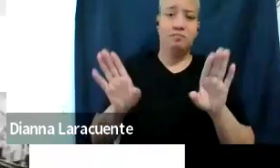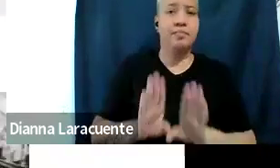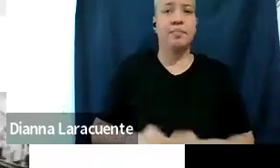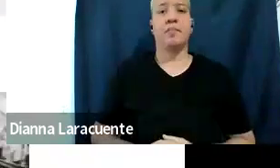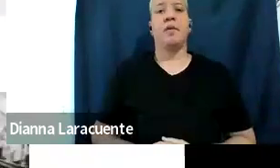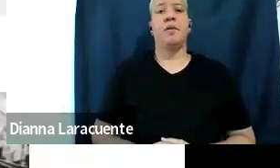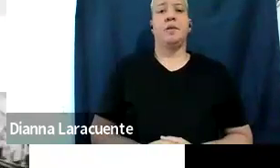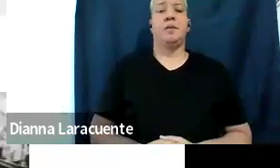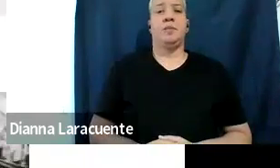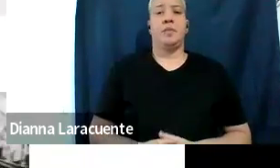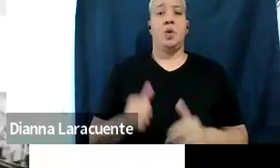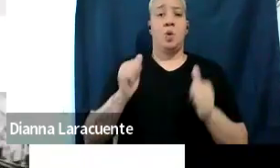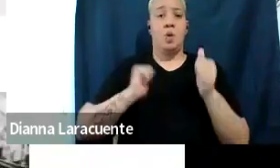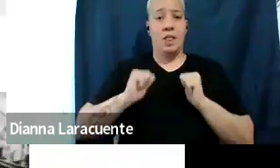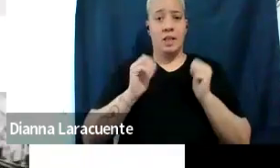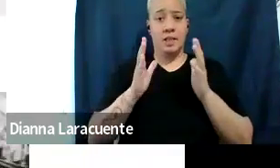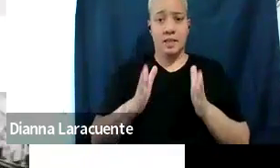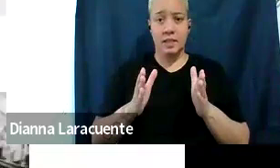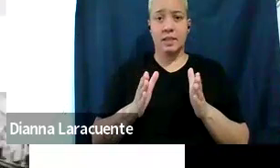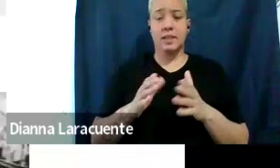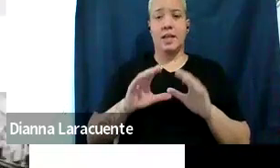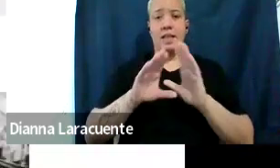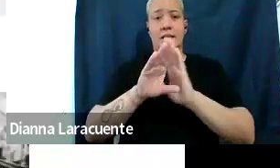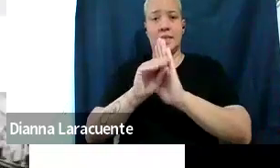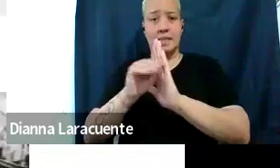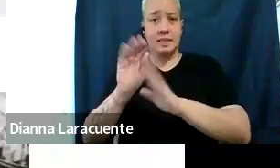los artistas, los cines,